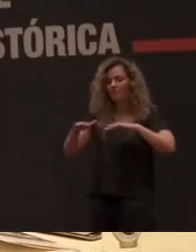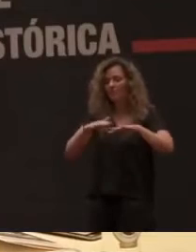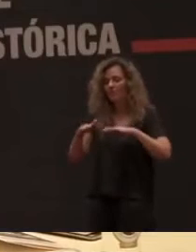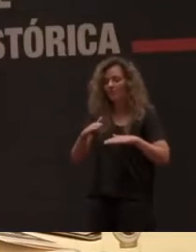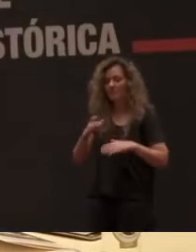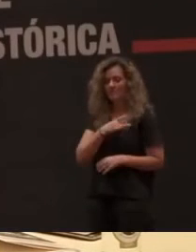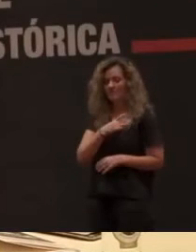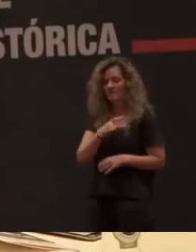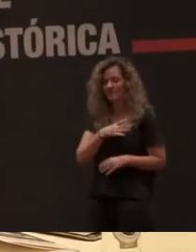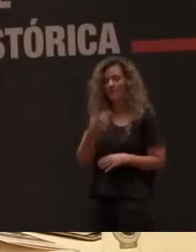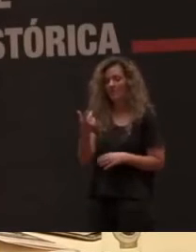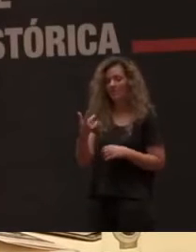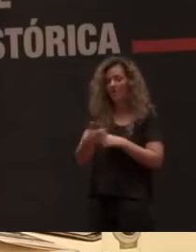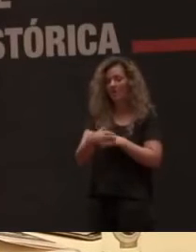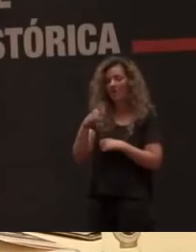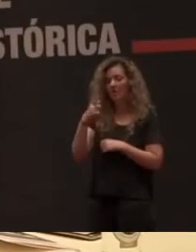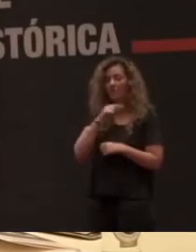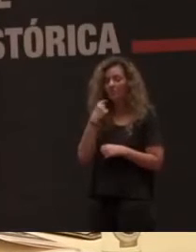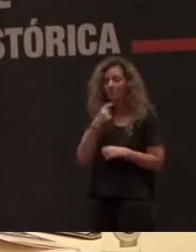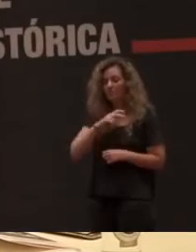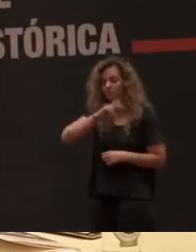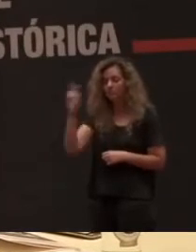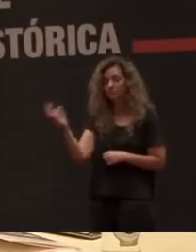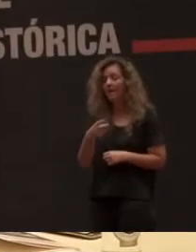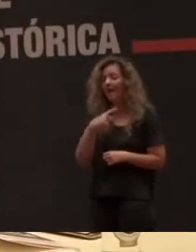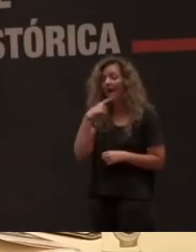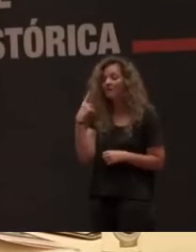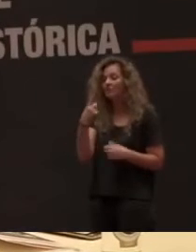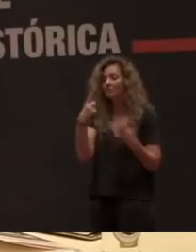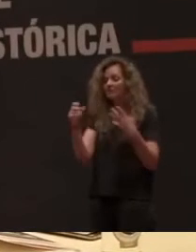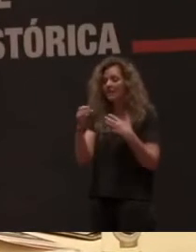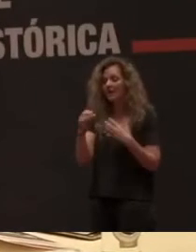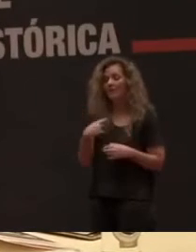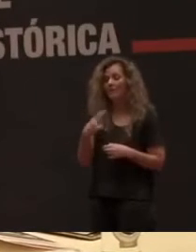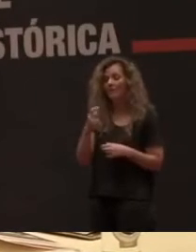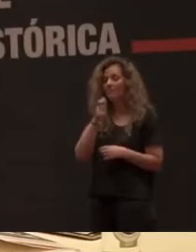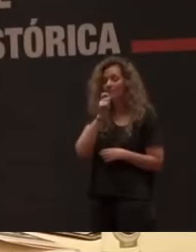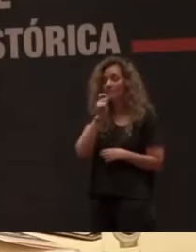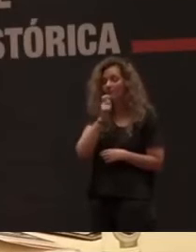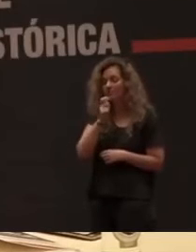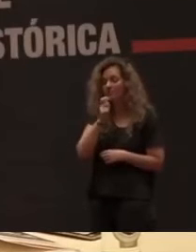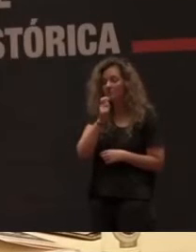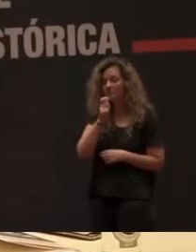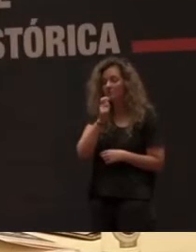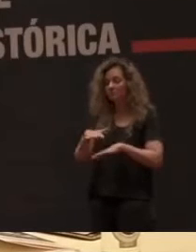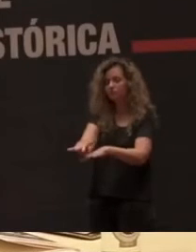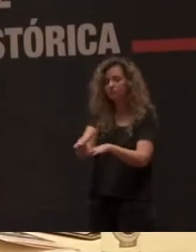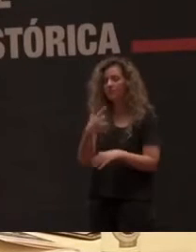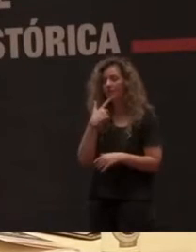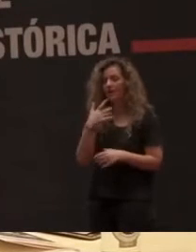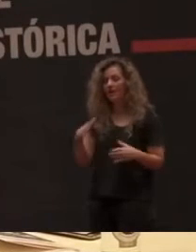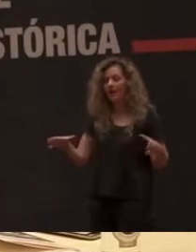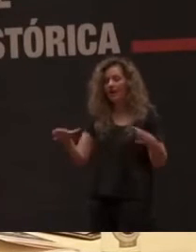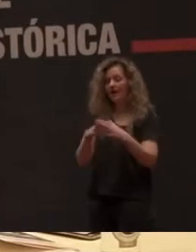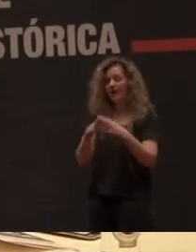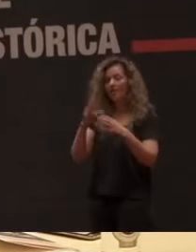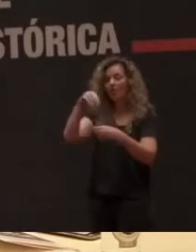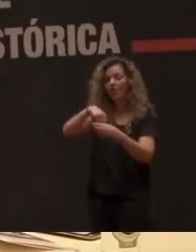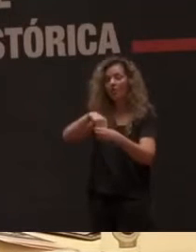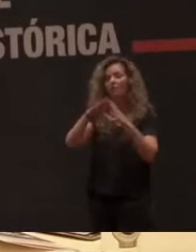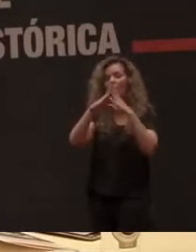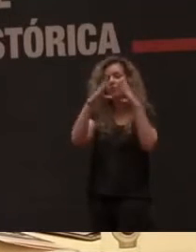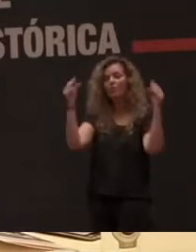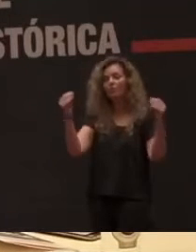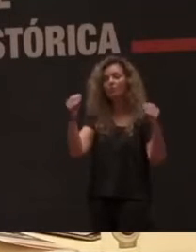sindicalismo campesiño, do que era unha transición sobre os 60 contestadores de actividades que realizaban en os campos universitarios,